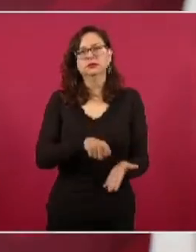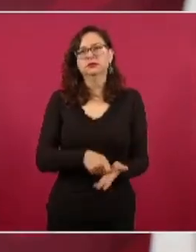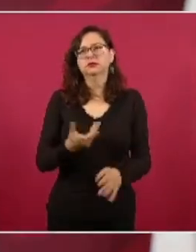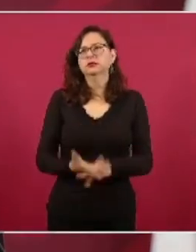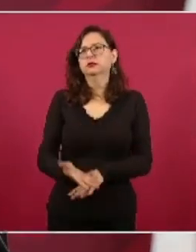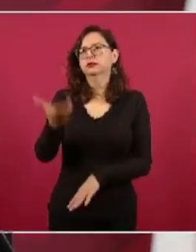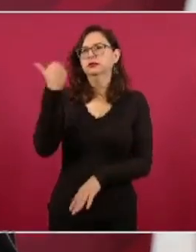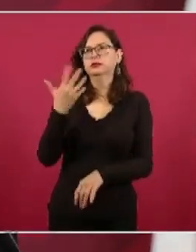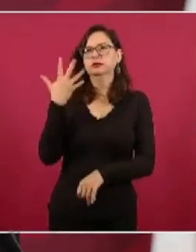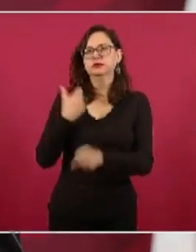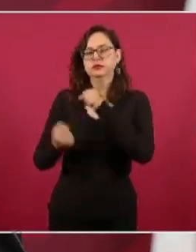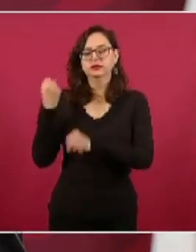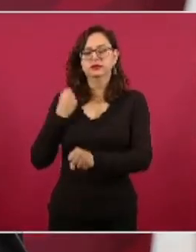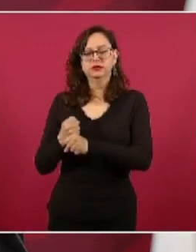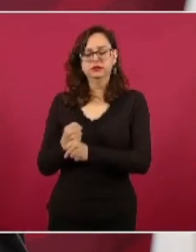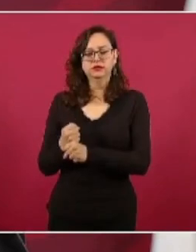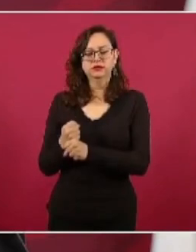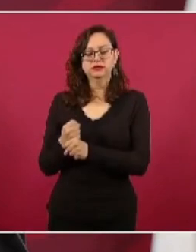¿Cuánto ganaba